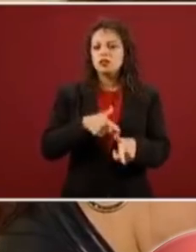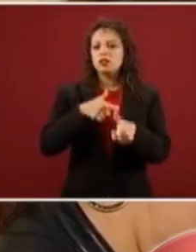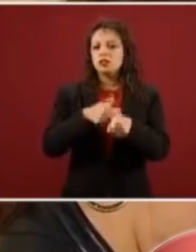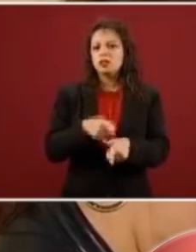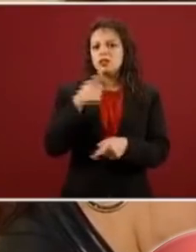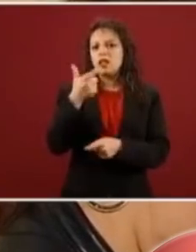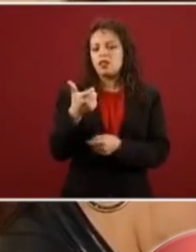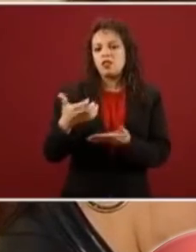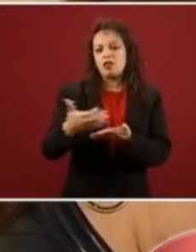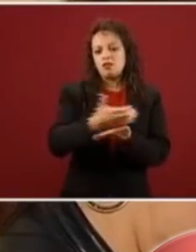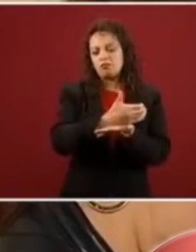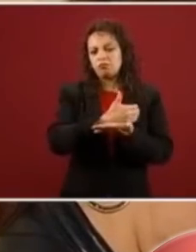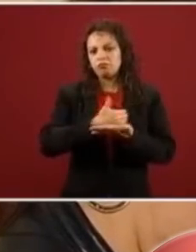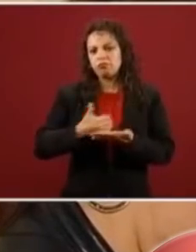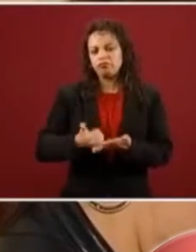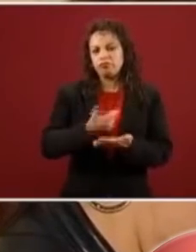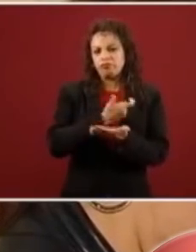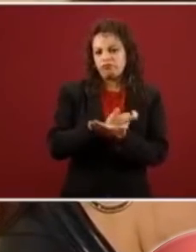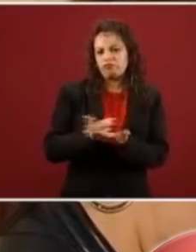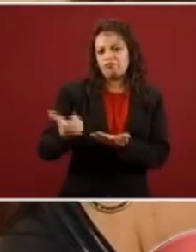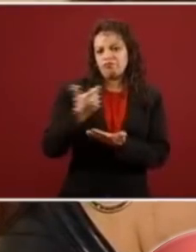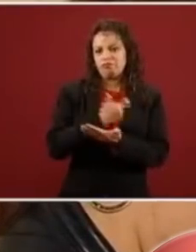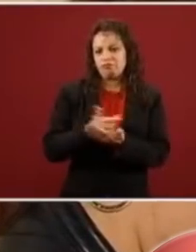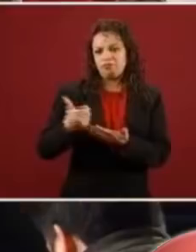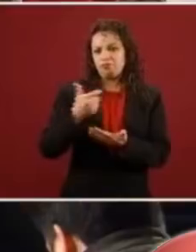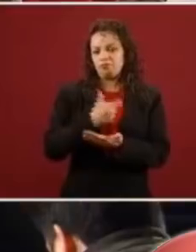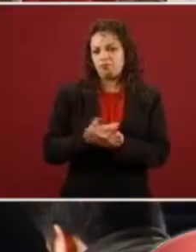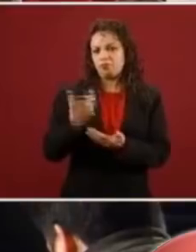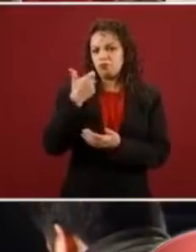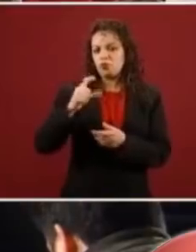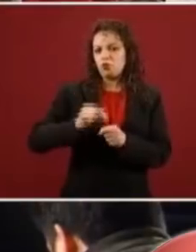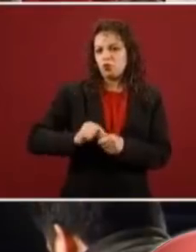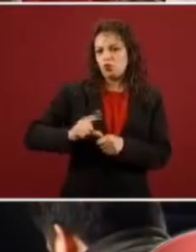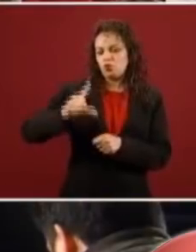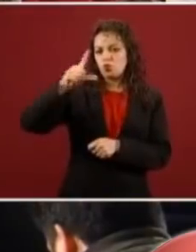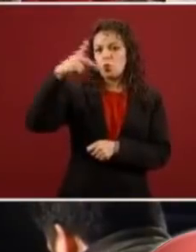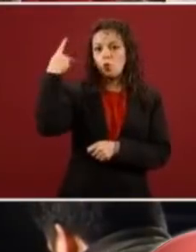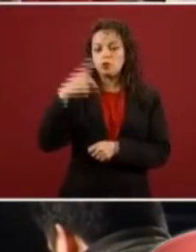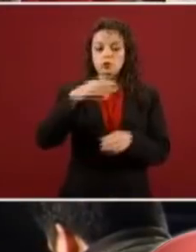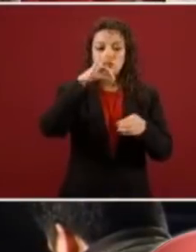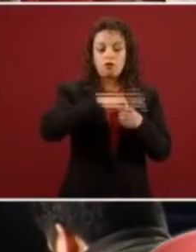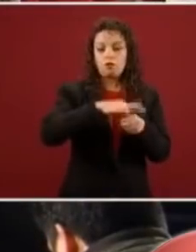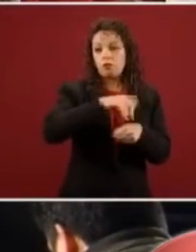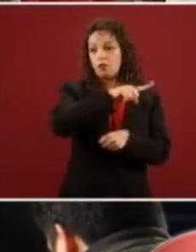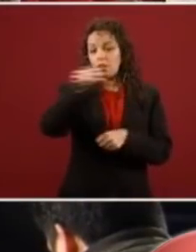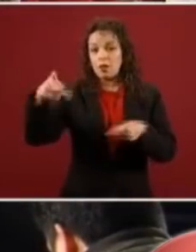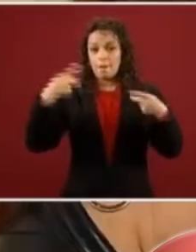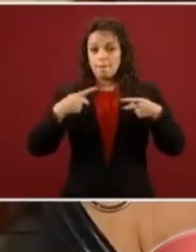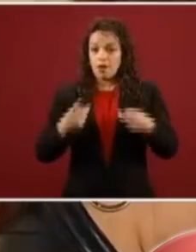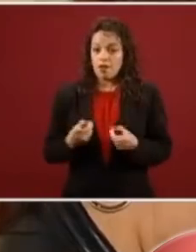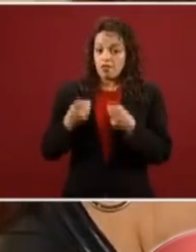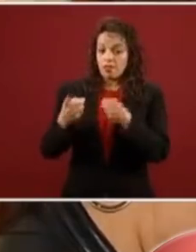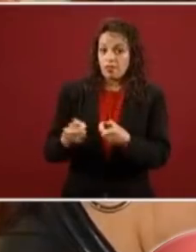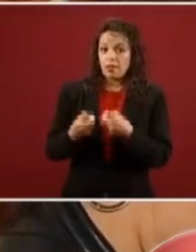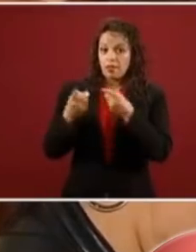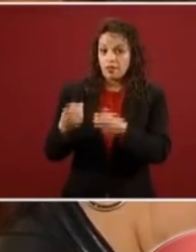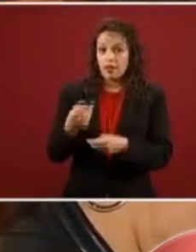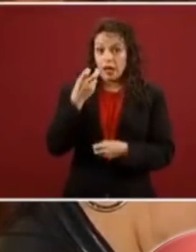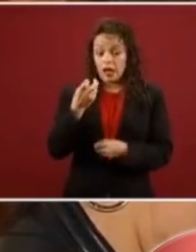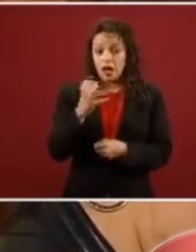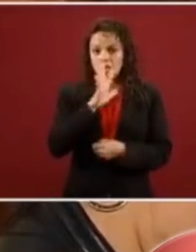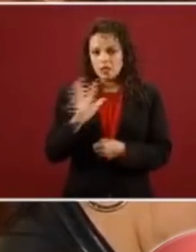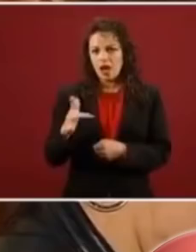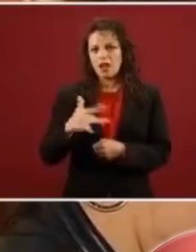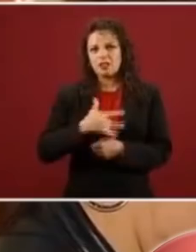grandes cuotas derivado de los votos que obtienen? Y bueno, pues hay gran inconformidad de parte de